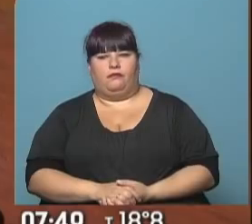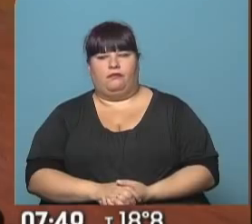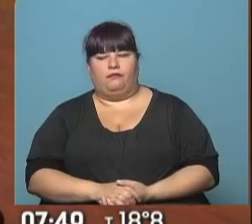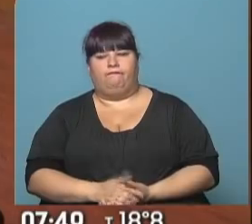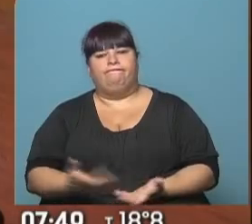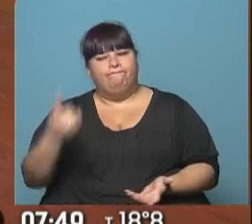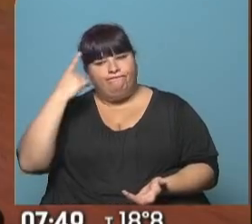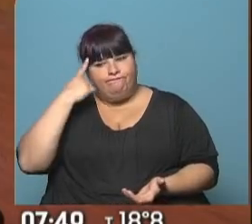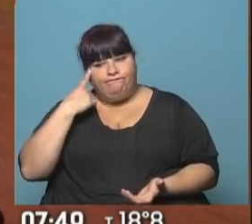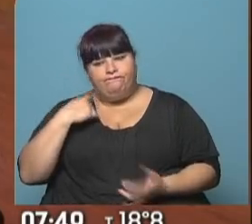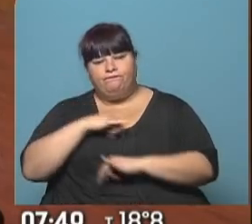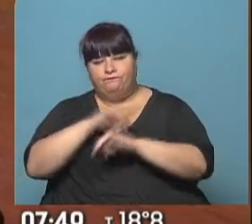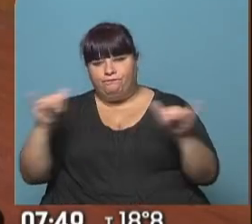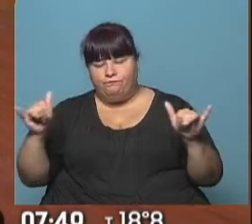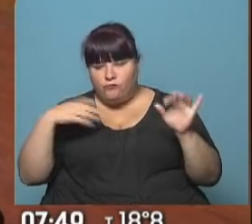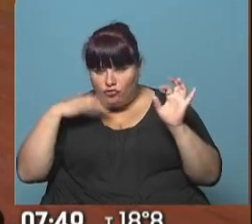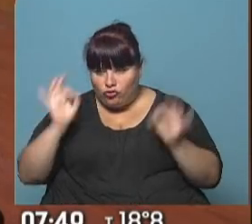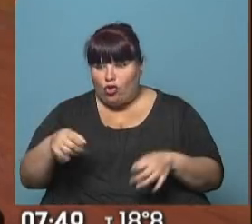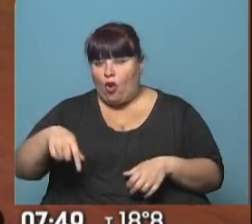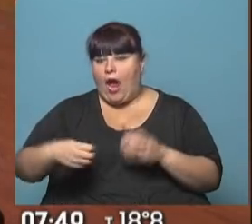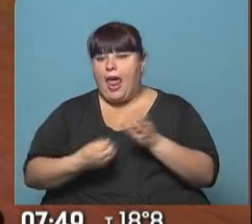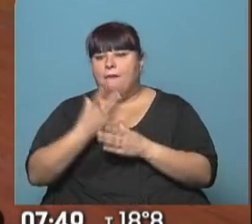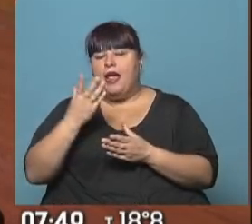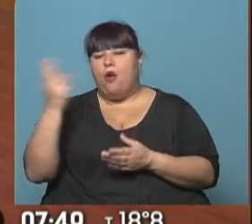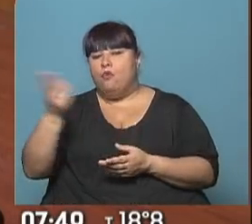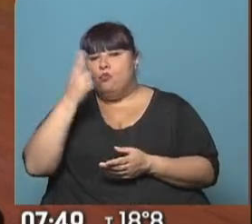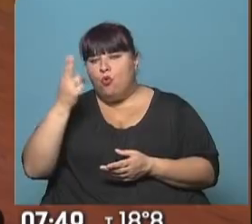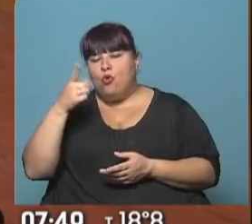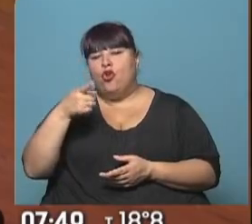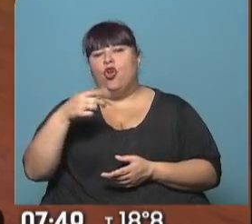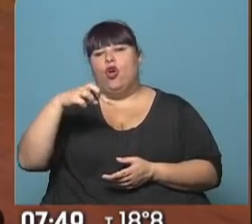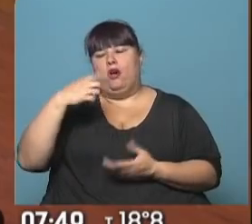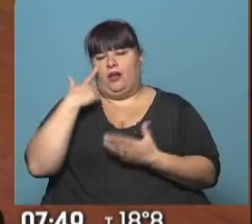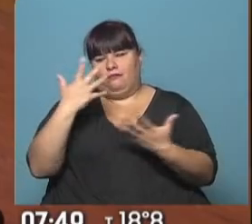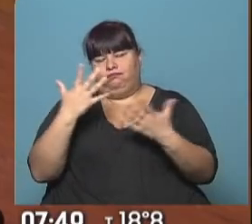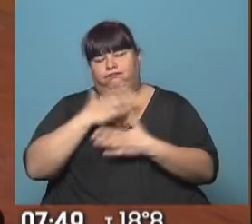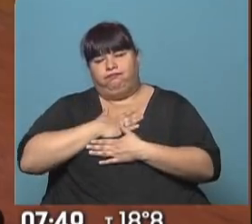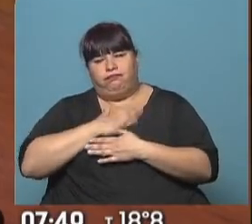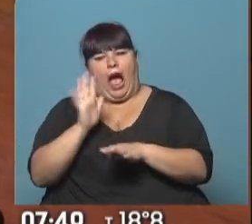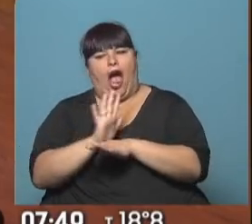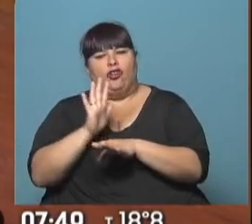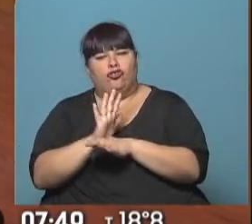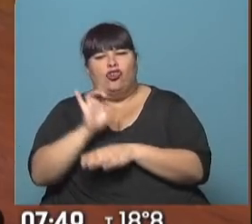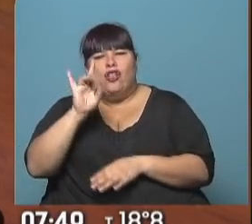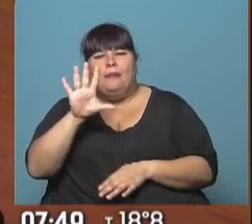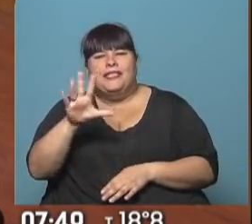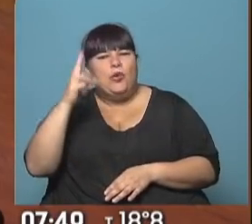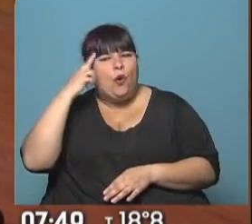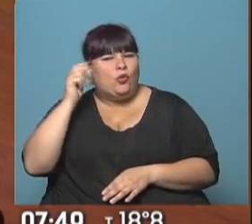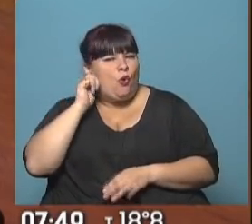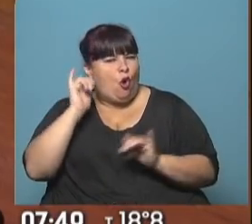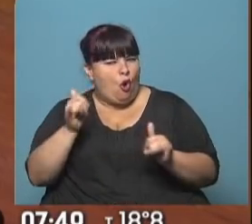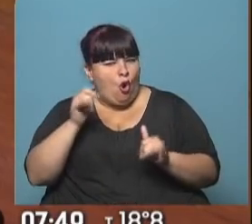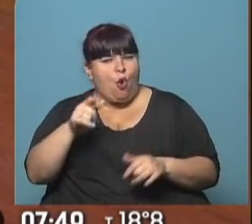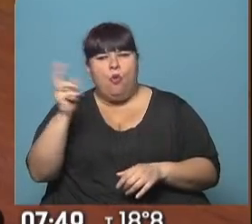tex y si más noticias nos enteramos esta mañana con el fallecimiento de un gran y querido actor con solo 59 años